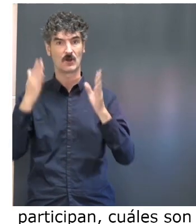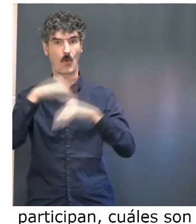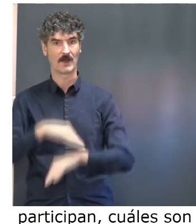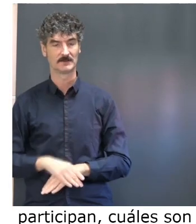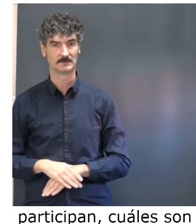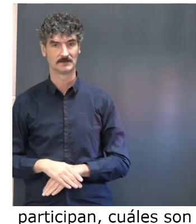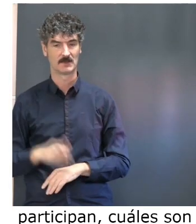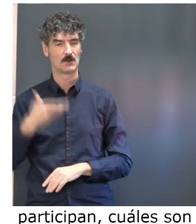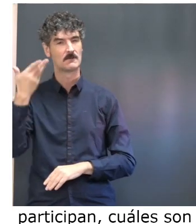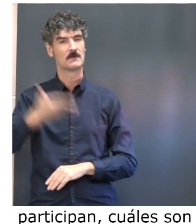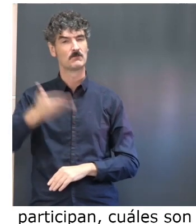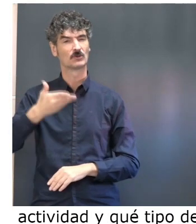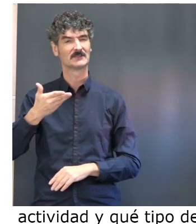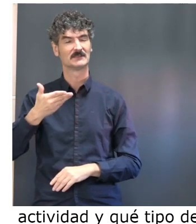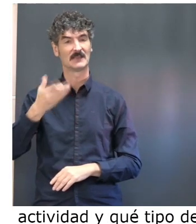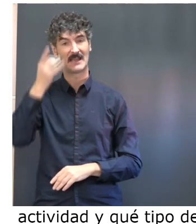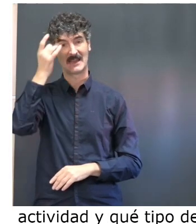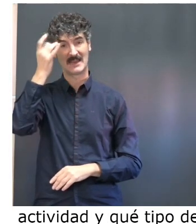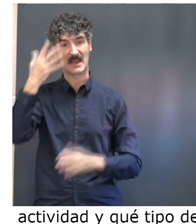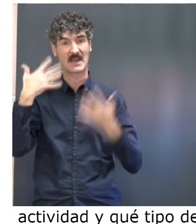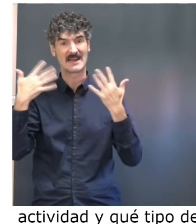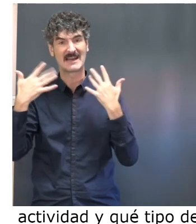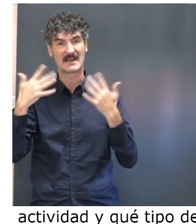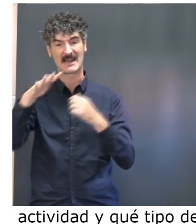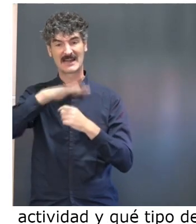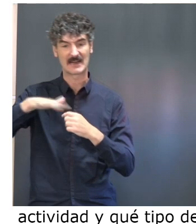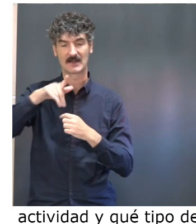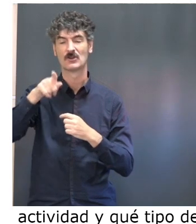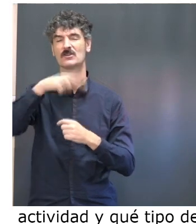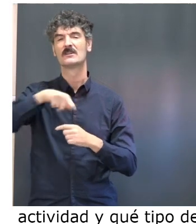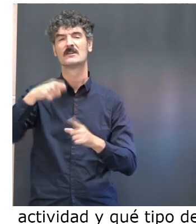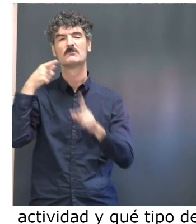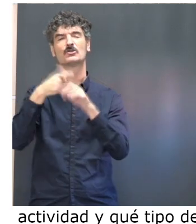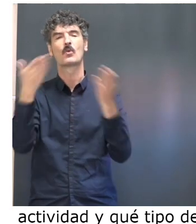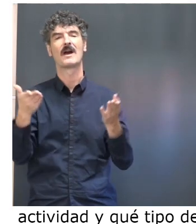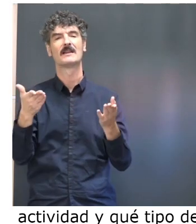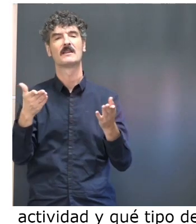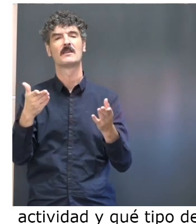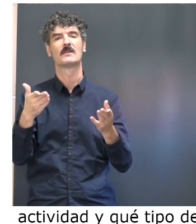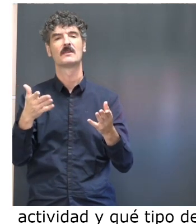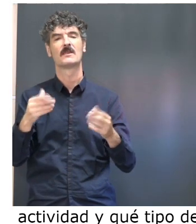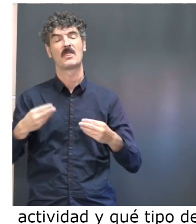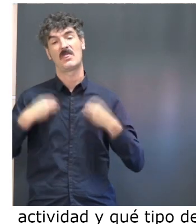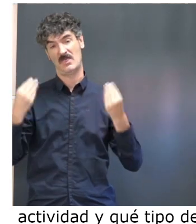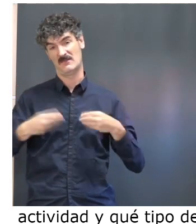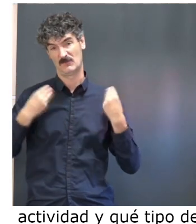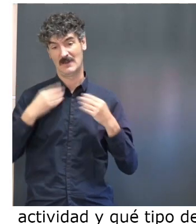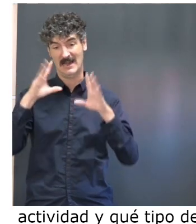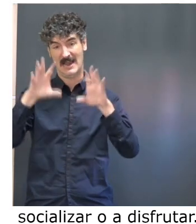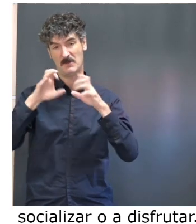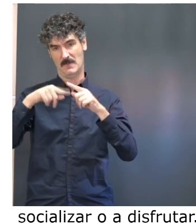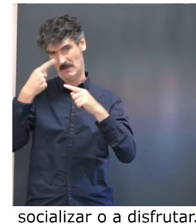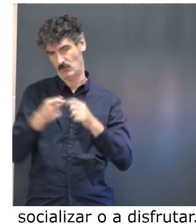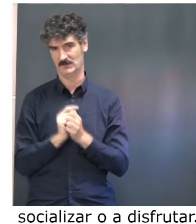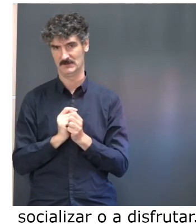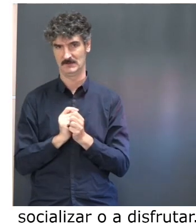antes, lo fundamental en el recreo será que disfruten, no que aprendan. Y esto es muy importante, ahora lo comento. Entonces,